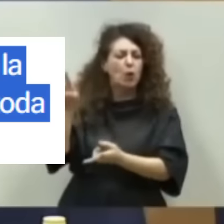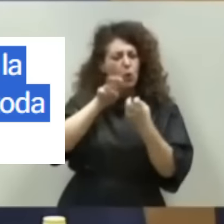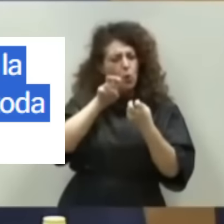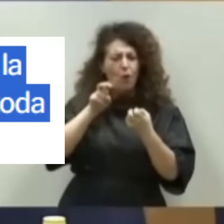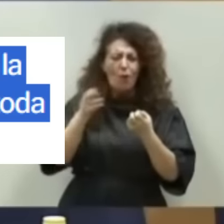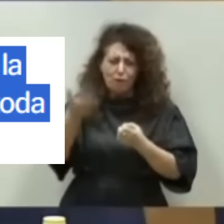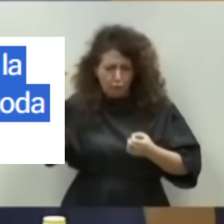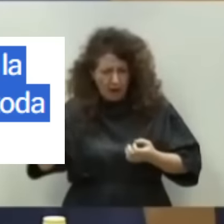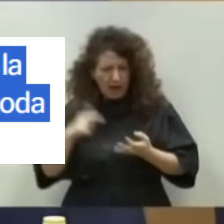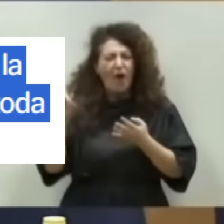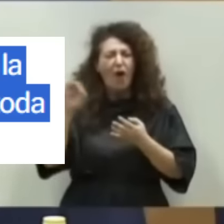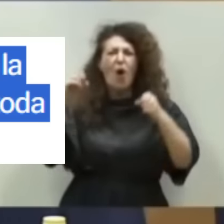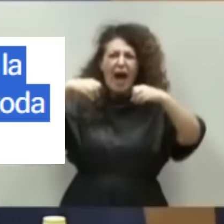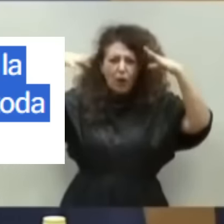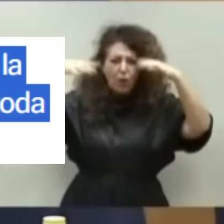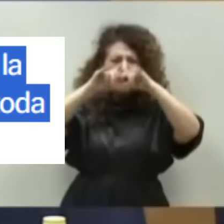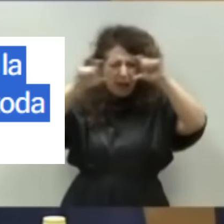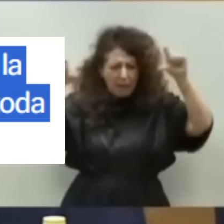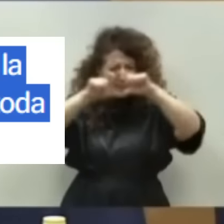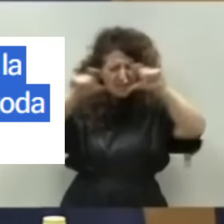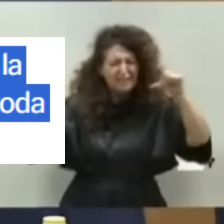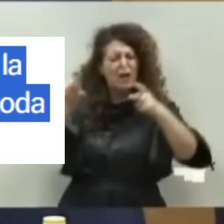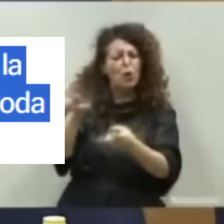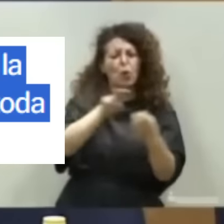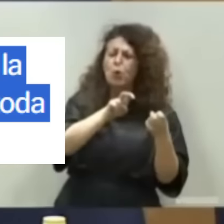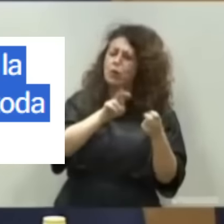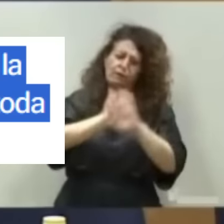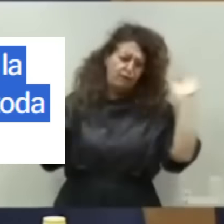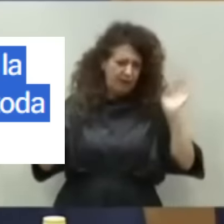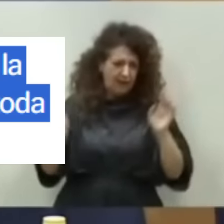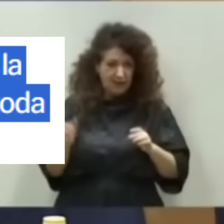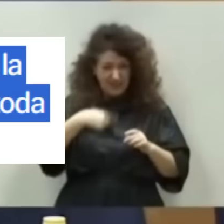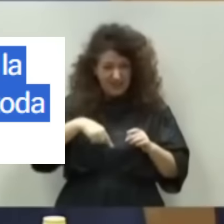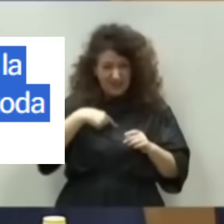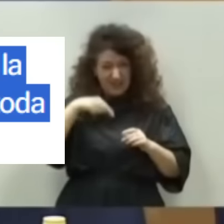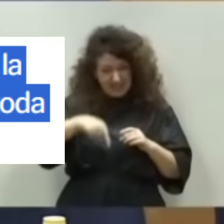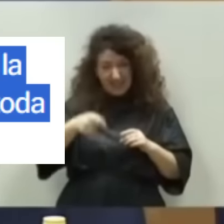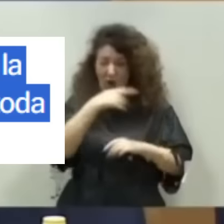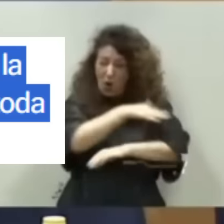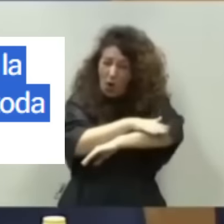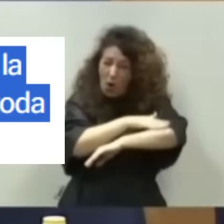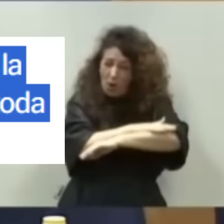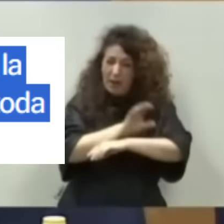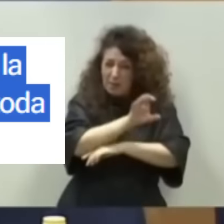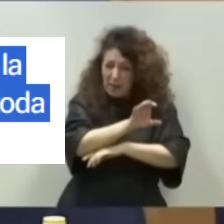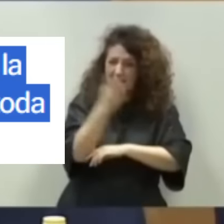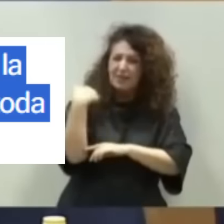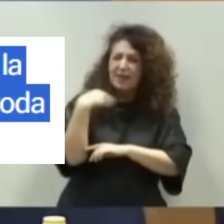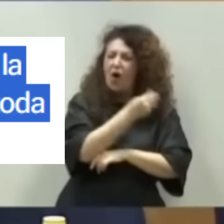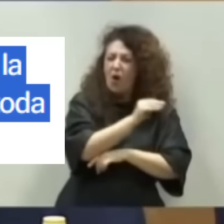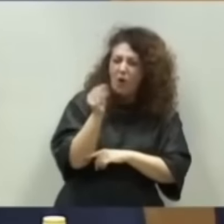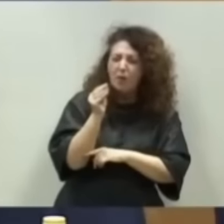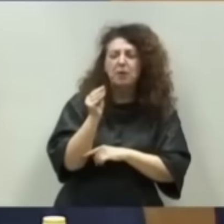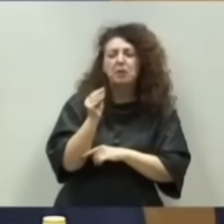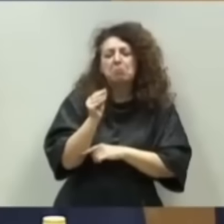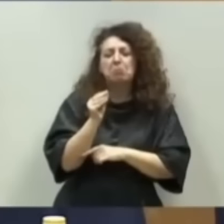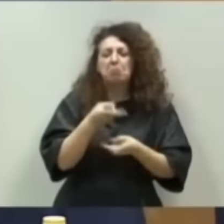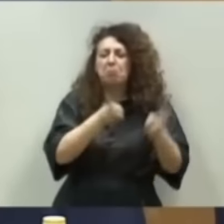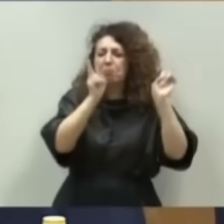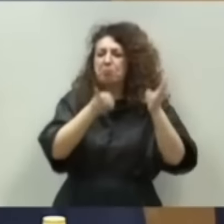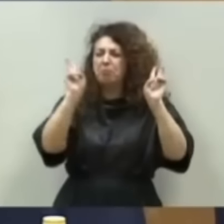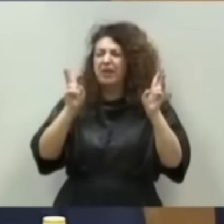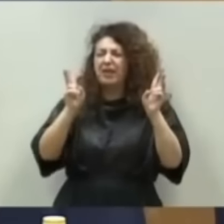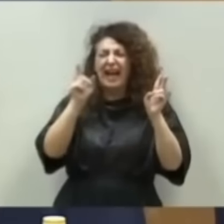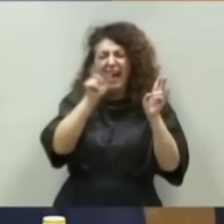pero gobernaron un país en el que el paro llegó al 27%, el paro juvenil al 52%, un país donde se amnistiaba a las grandes fortunas